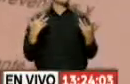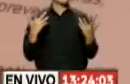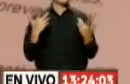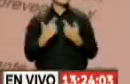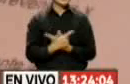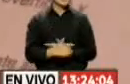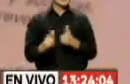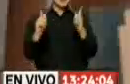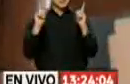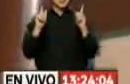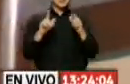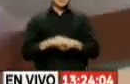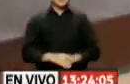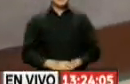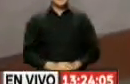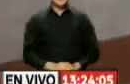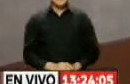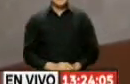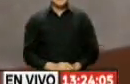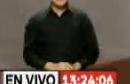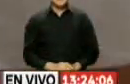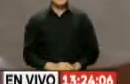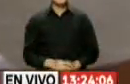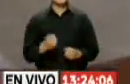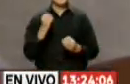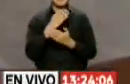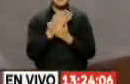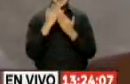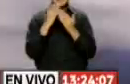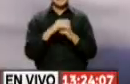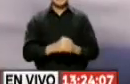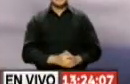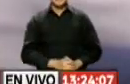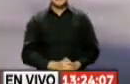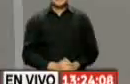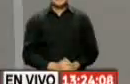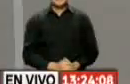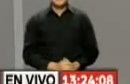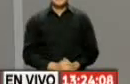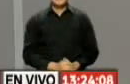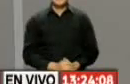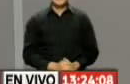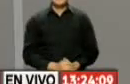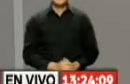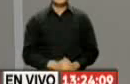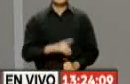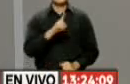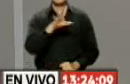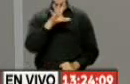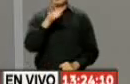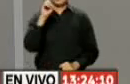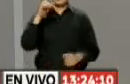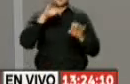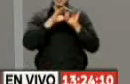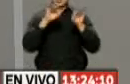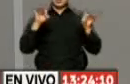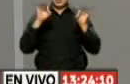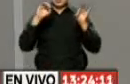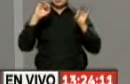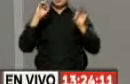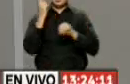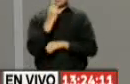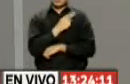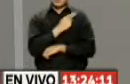plena libertad. Para Telediario, Gonzalo Parra. Y más de 150 títulos de tercer nivel